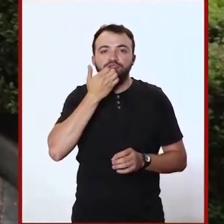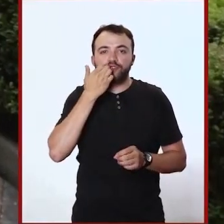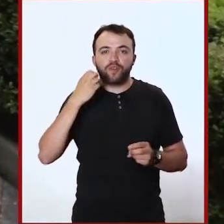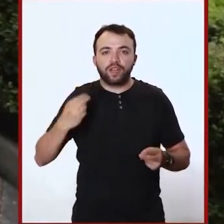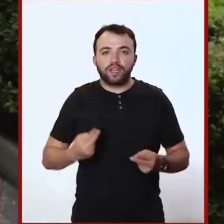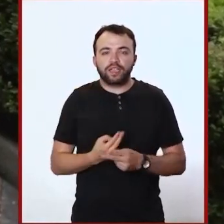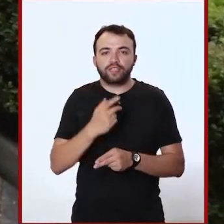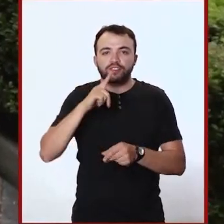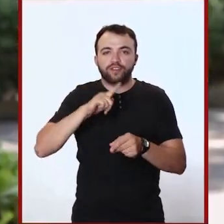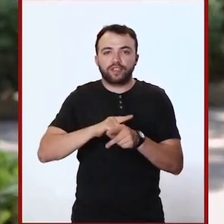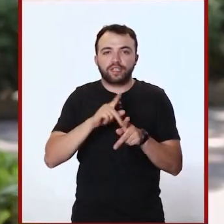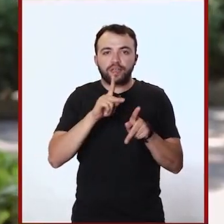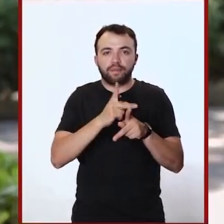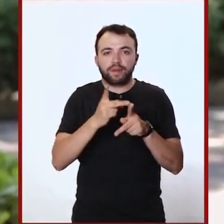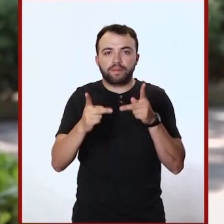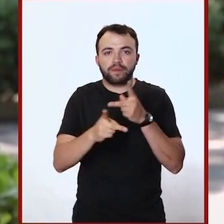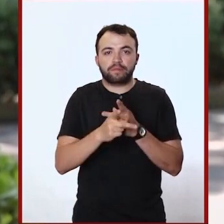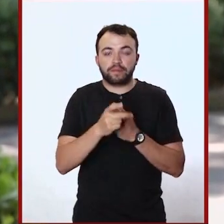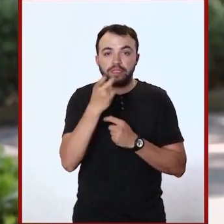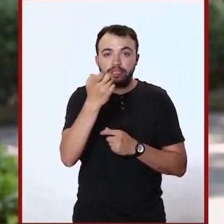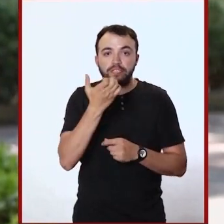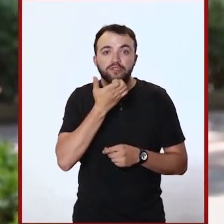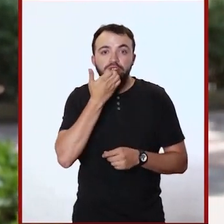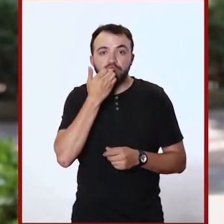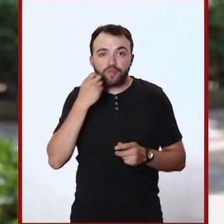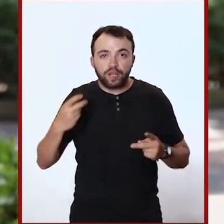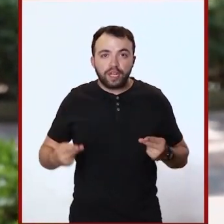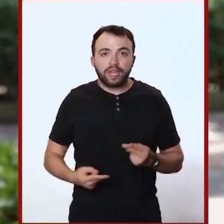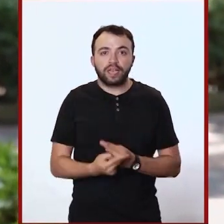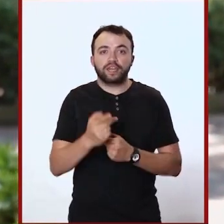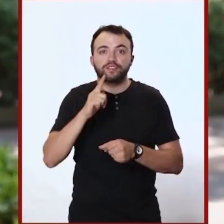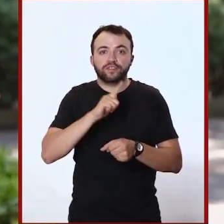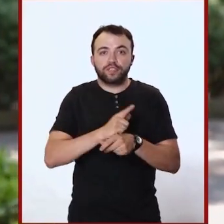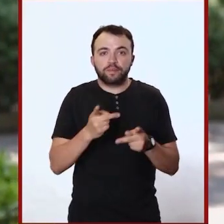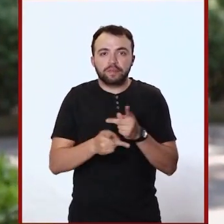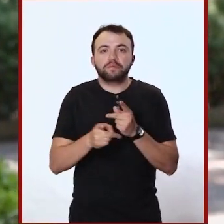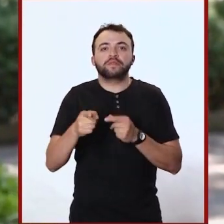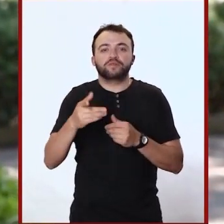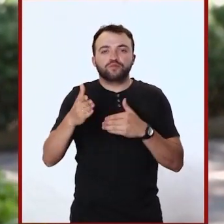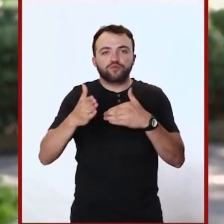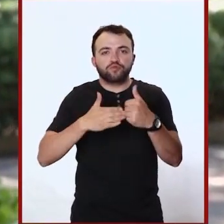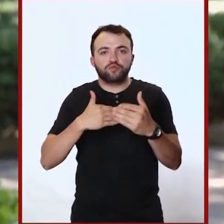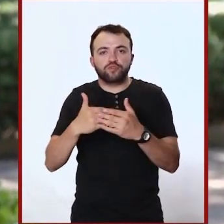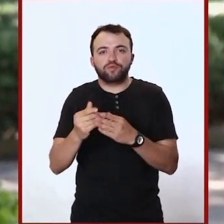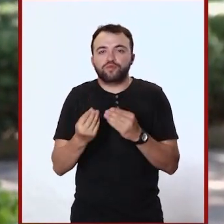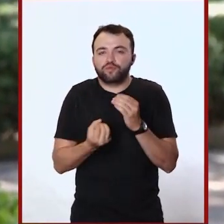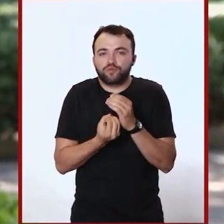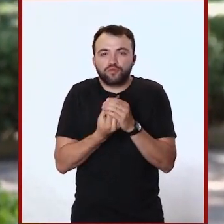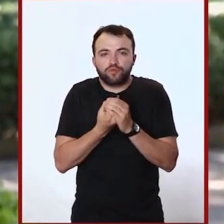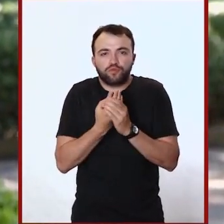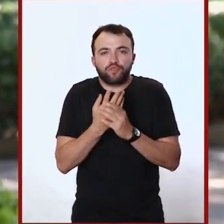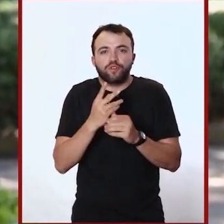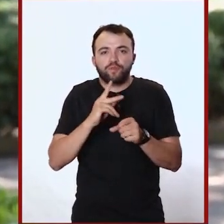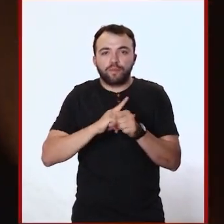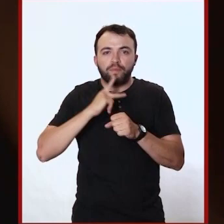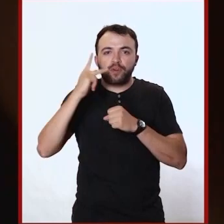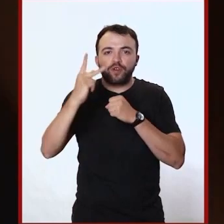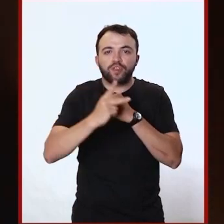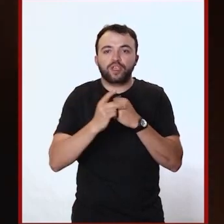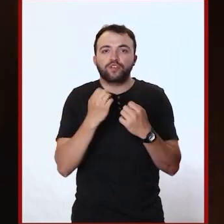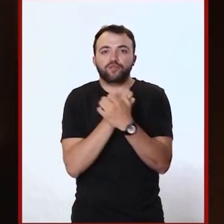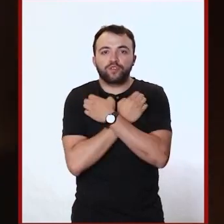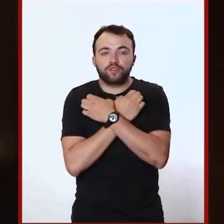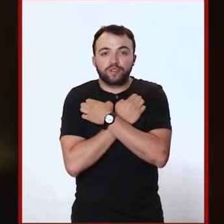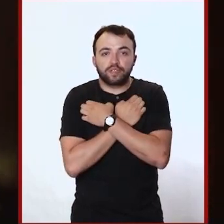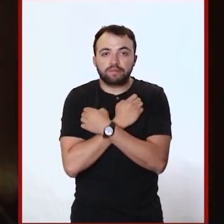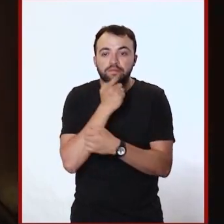Escuela Nacional Preparatoria. Y esa Escuela Nacional Preparatoria será el modelo del gran proyecto educativo del